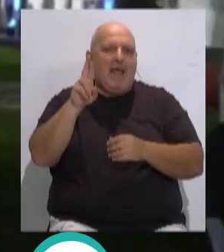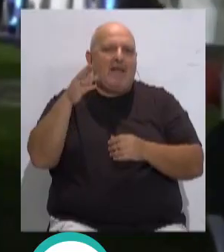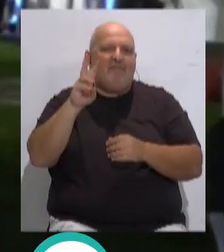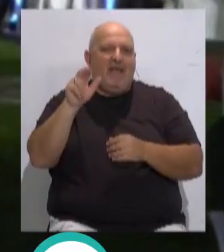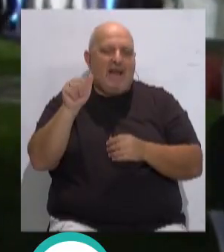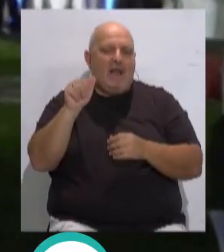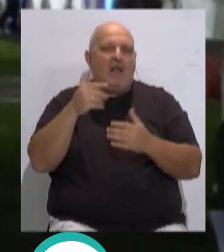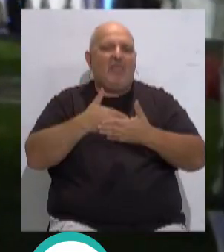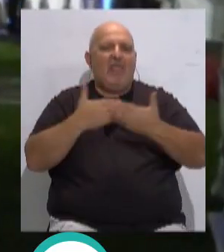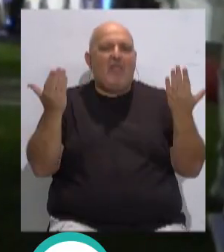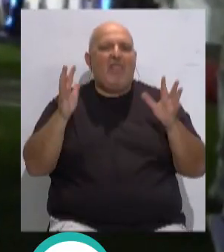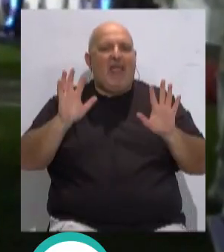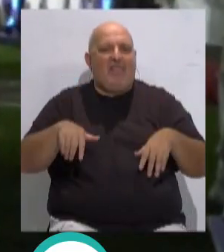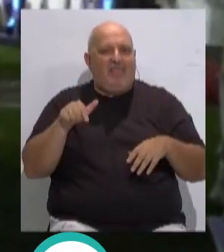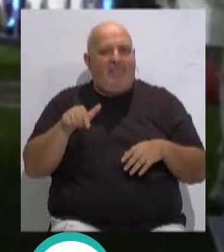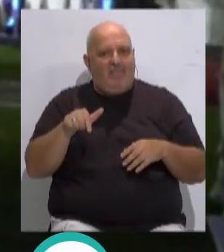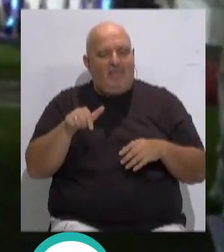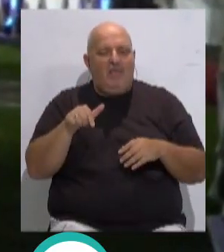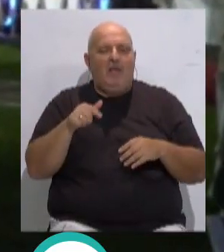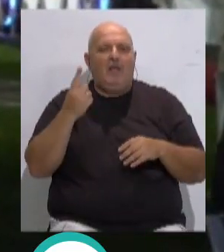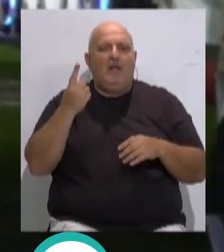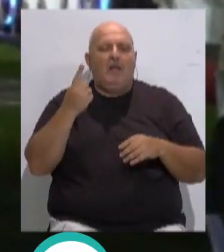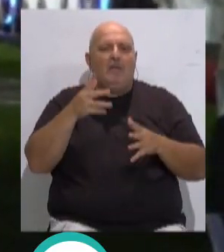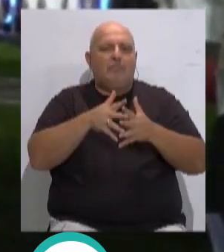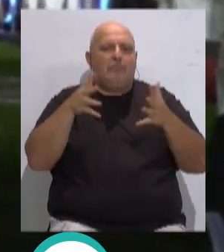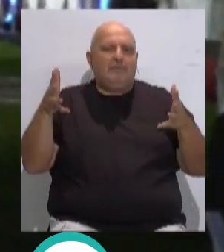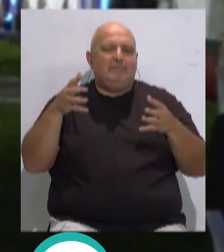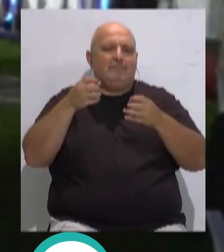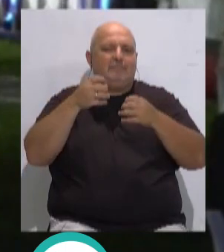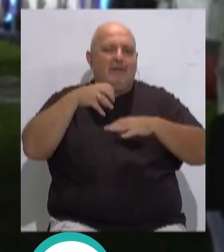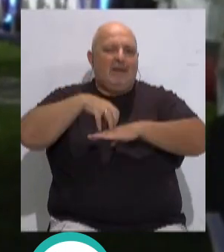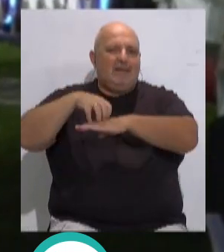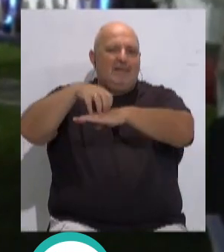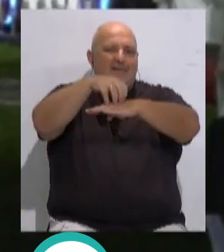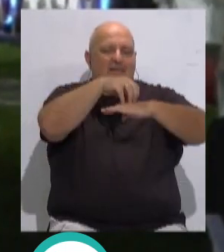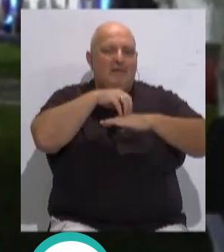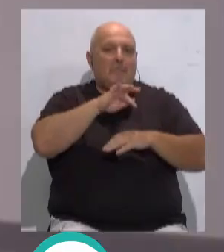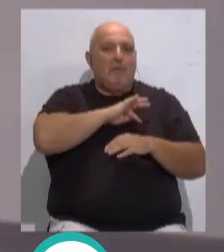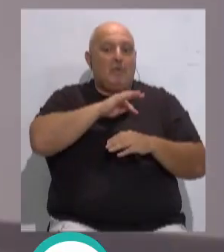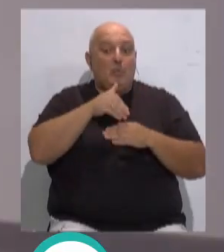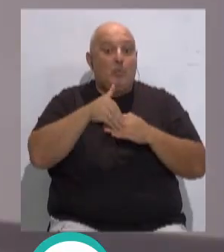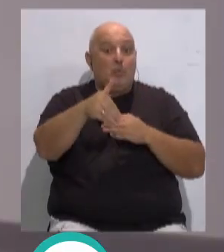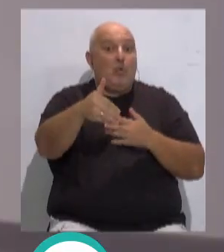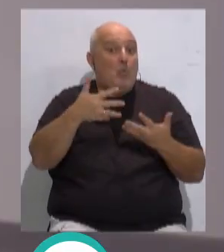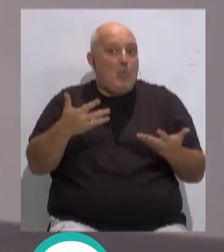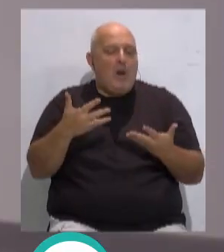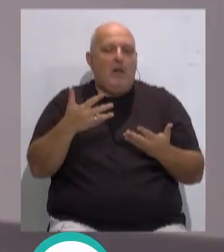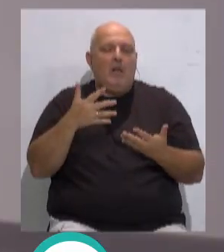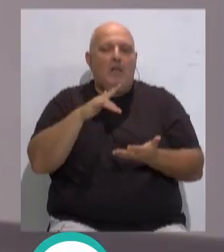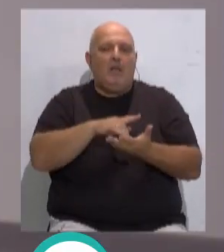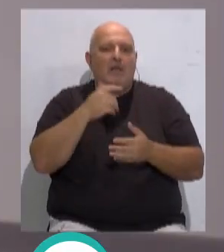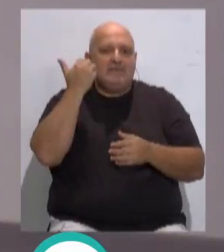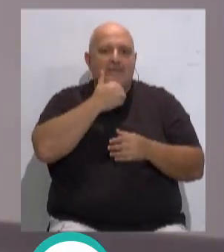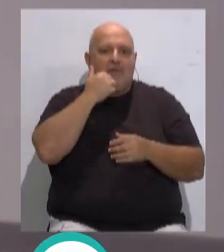Vera, publicado en el Diario de Cádiz y titulado Las macrogranjas de Schrödinger. Los premios se entregarán este